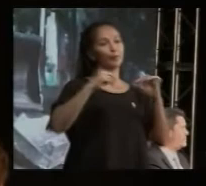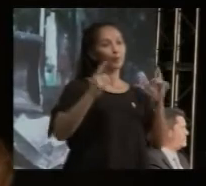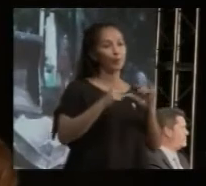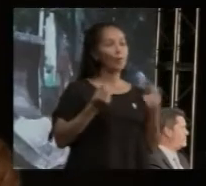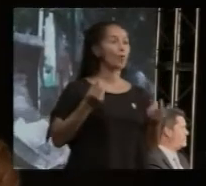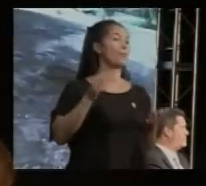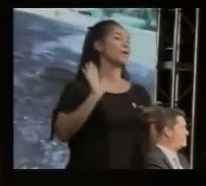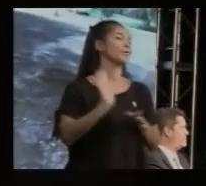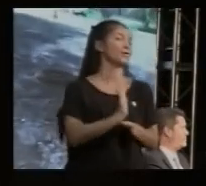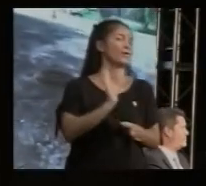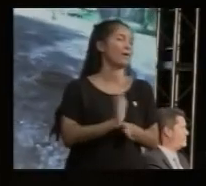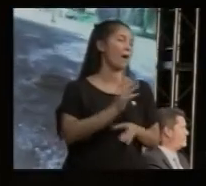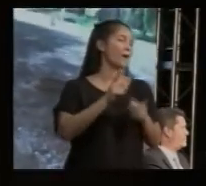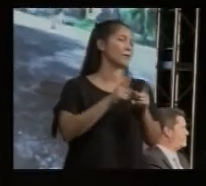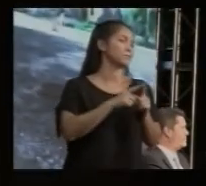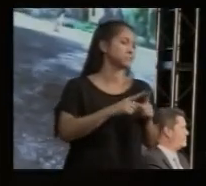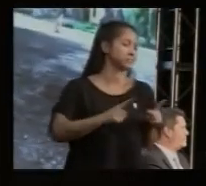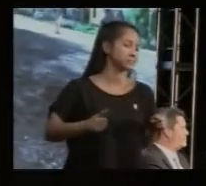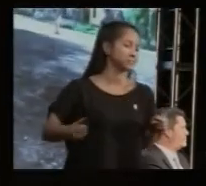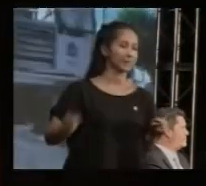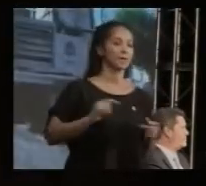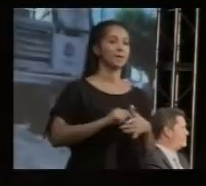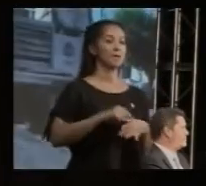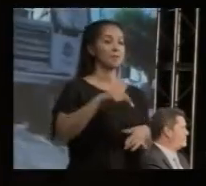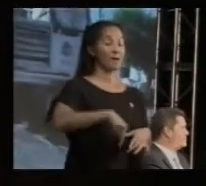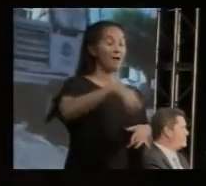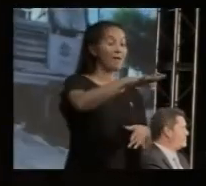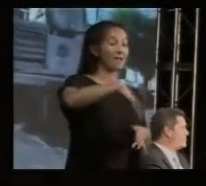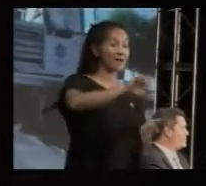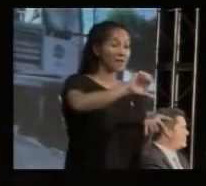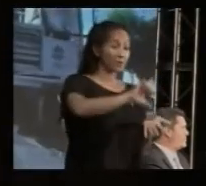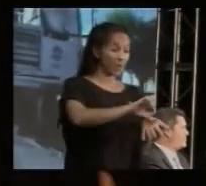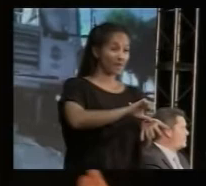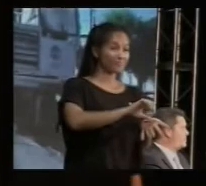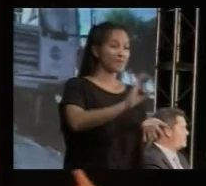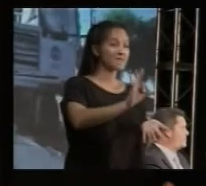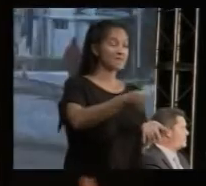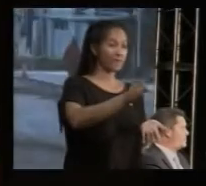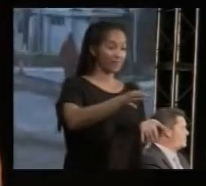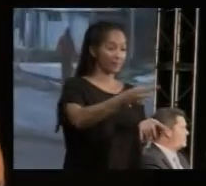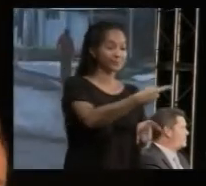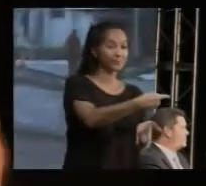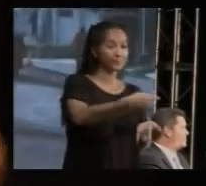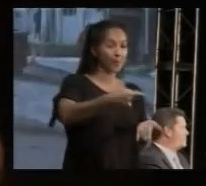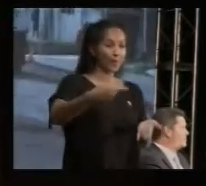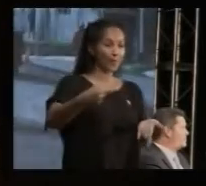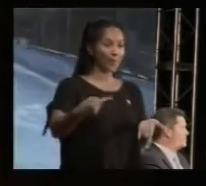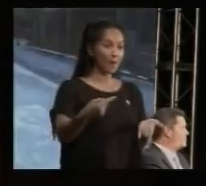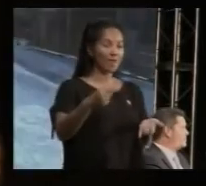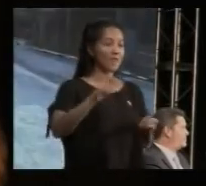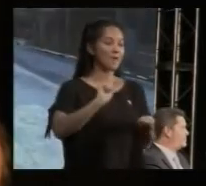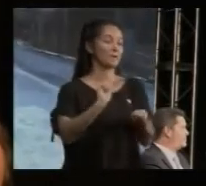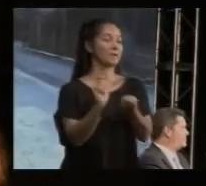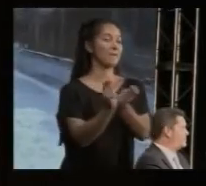denominaciones, en concepto, pero a los que nos apasiona la ciudad sabemos que una sola cuadra de pavimento le cambia la vida